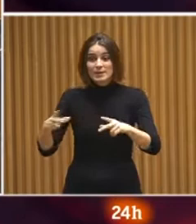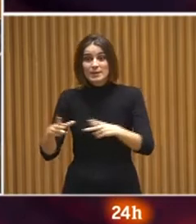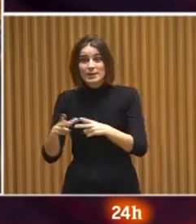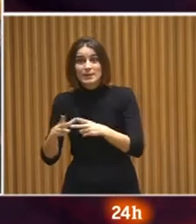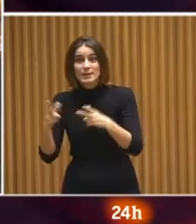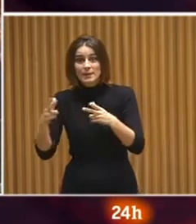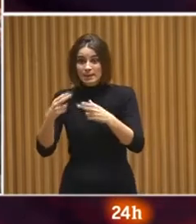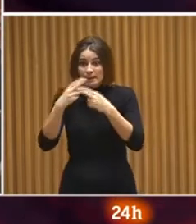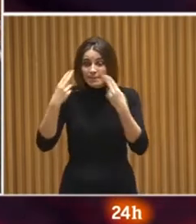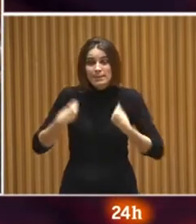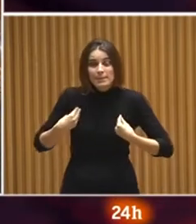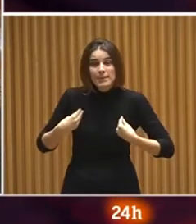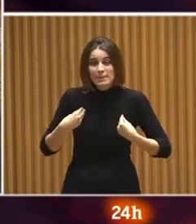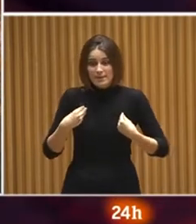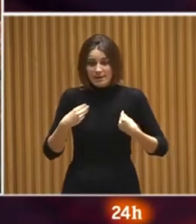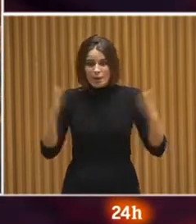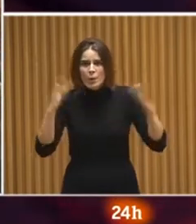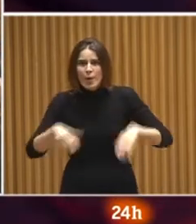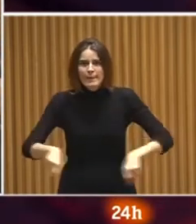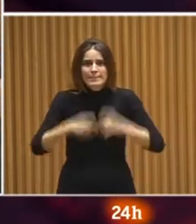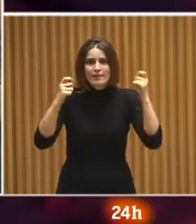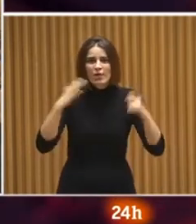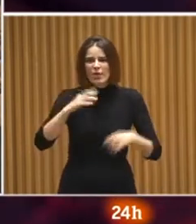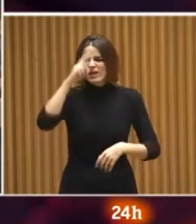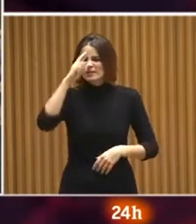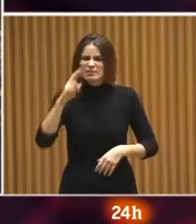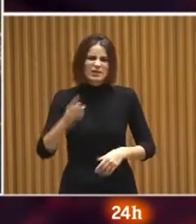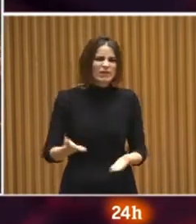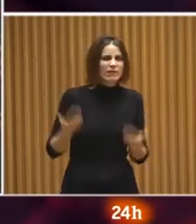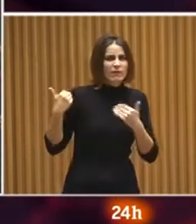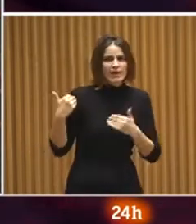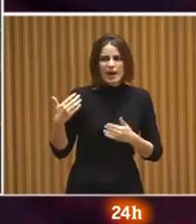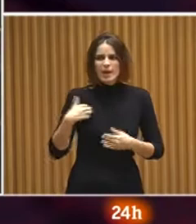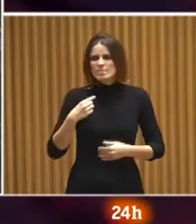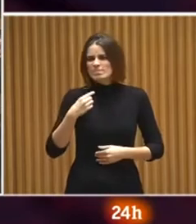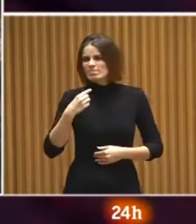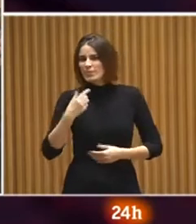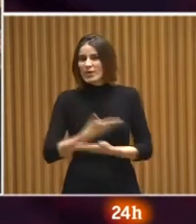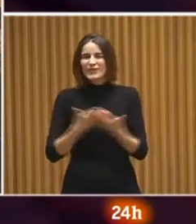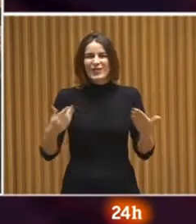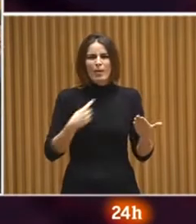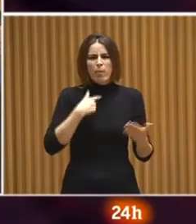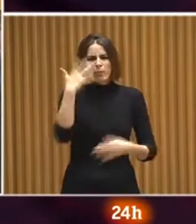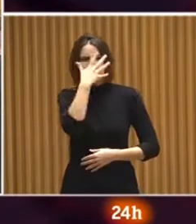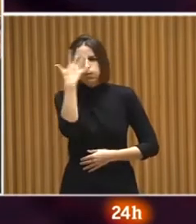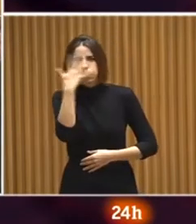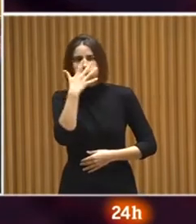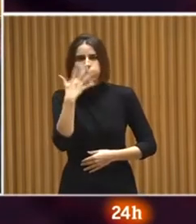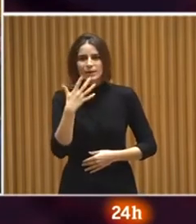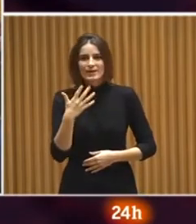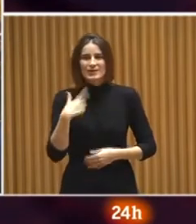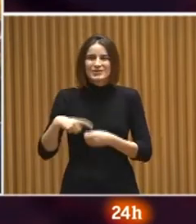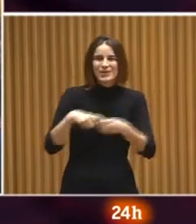crece la desconfianza y traicionamos nuestra solidaridad, estamos dilapidando ese legado. Porque de la vida